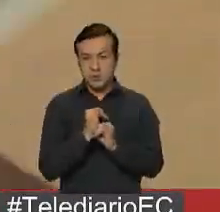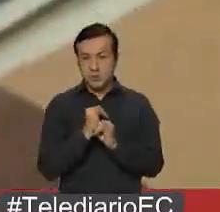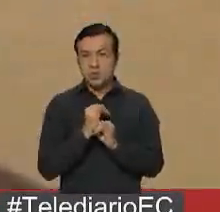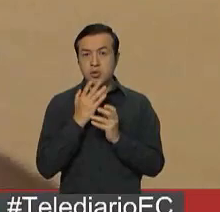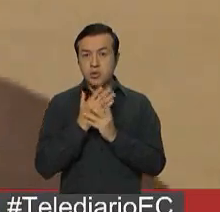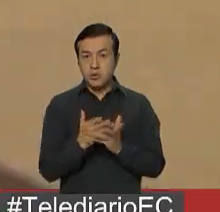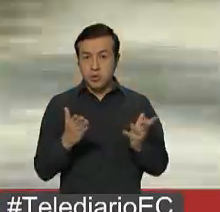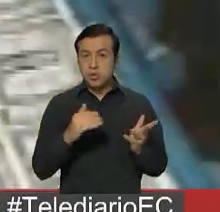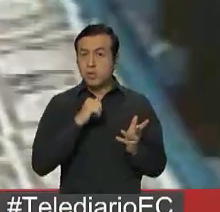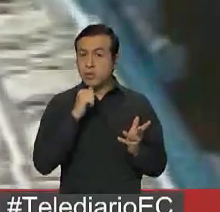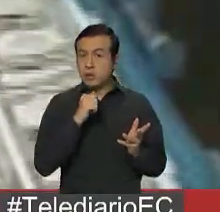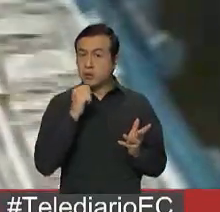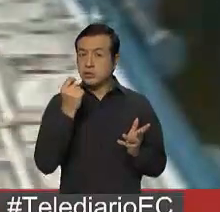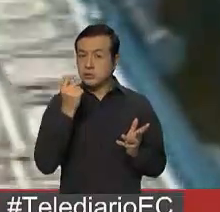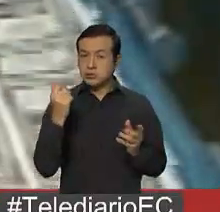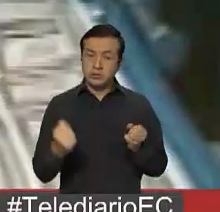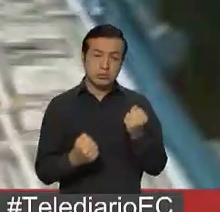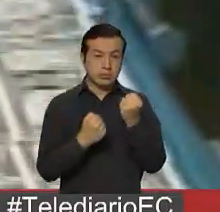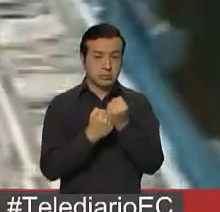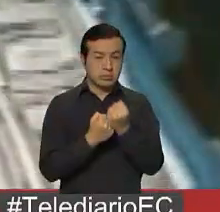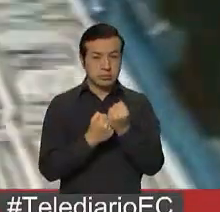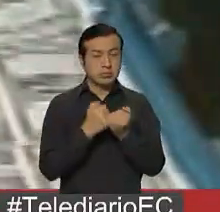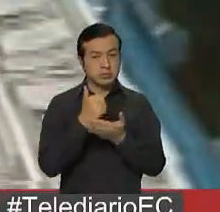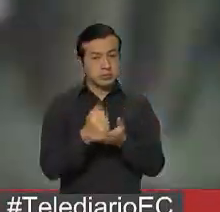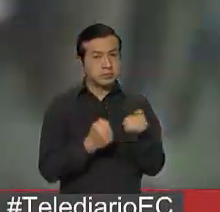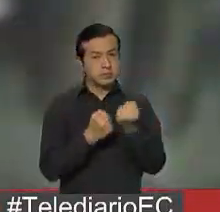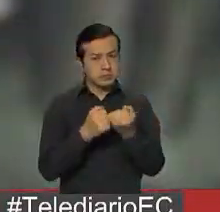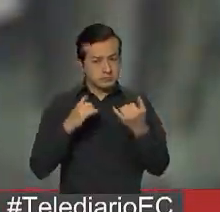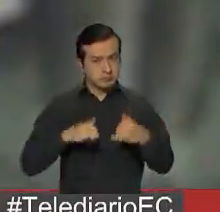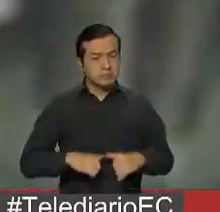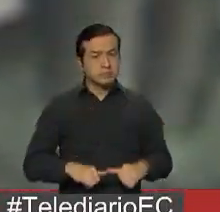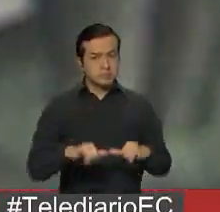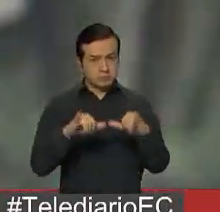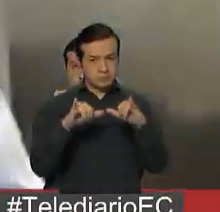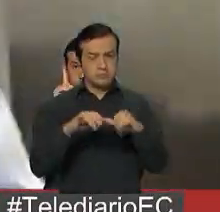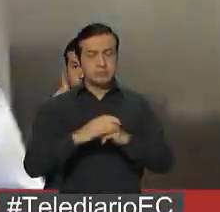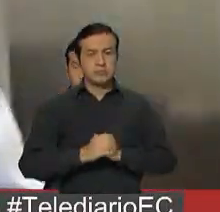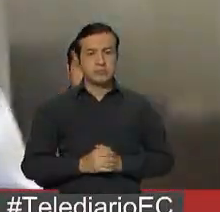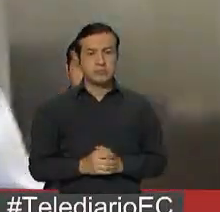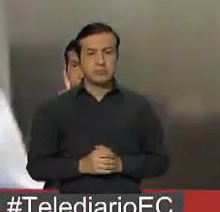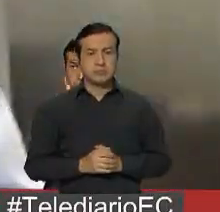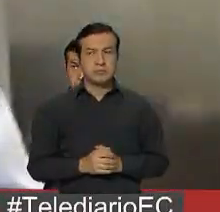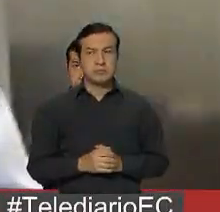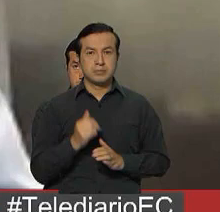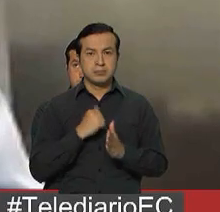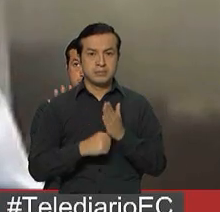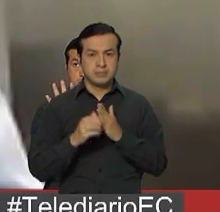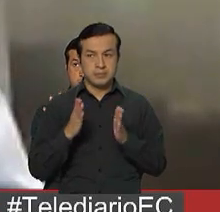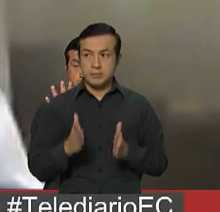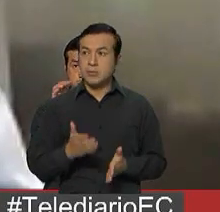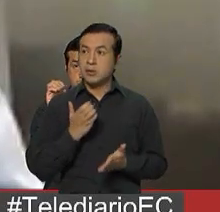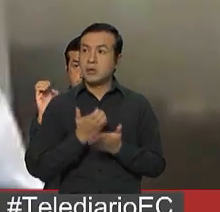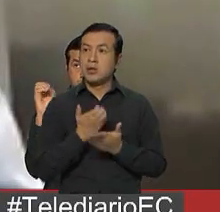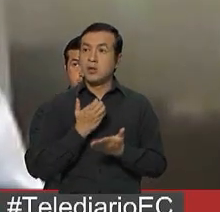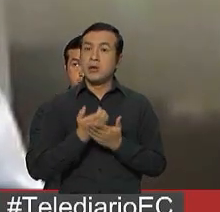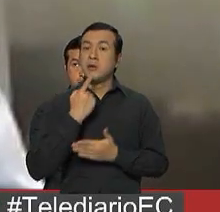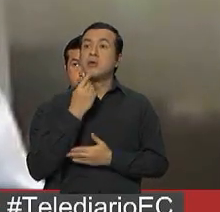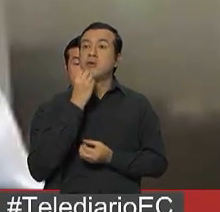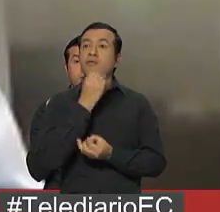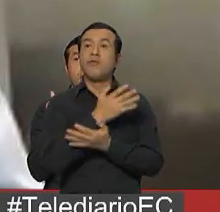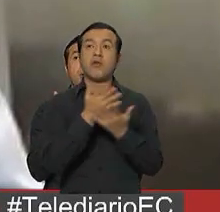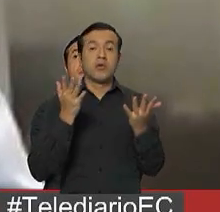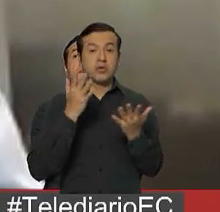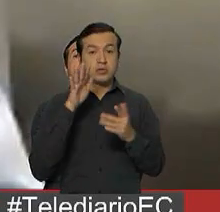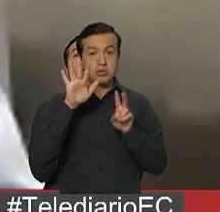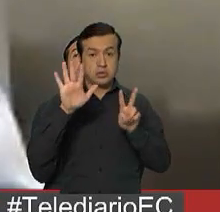brecha de financiamiento restante y aliviar las restricciones presupuestarias el ministro de finanzas de richard martínez informó que